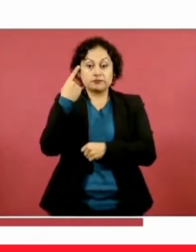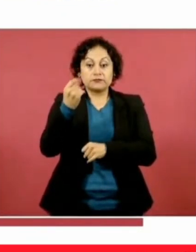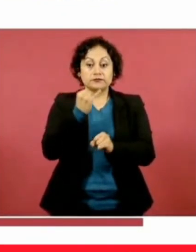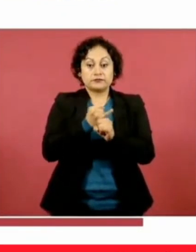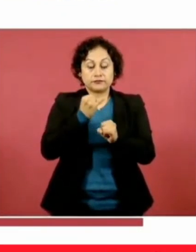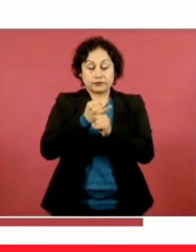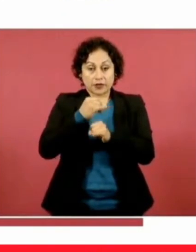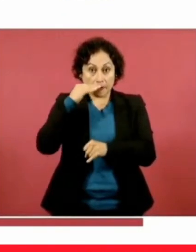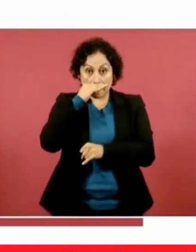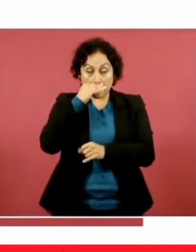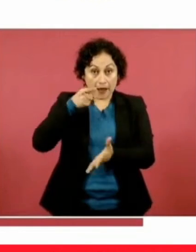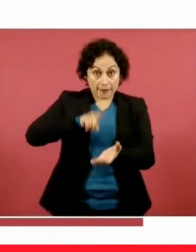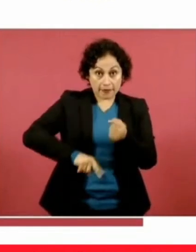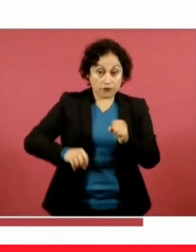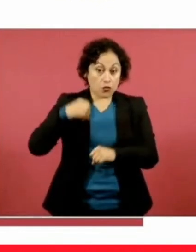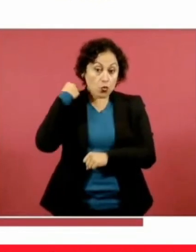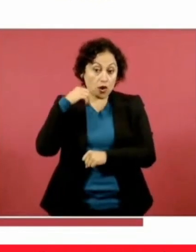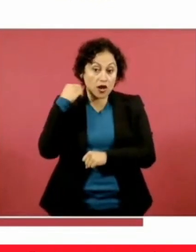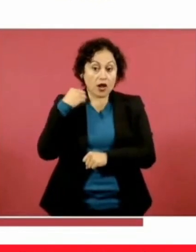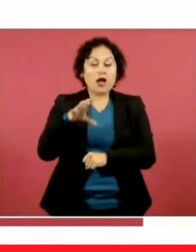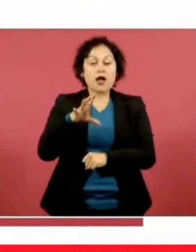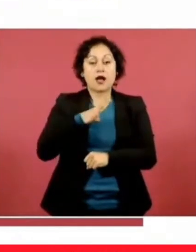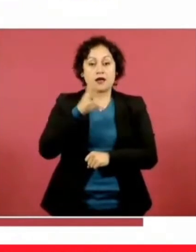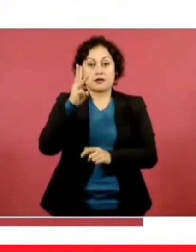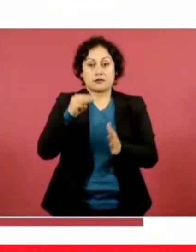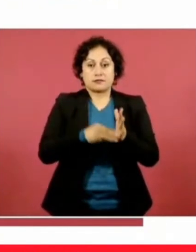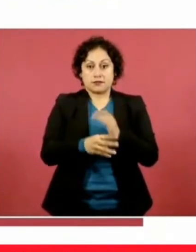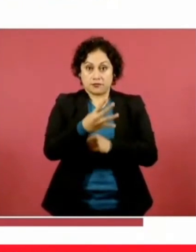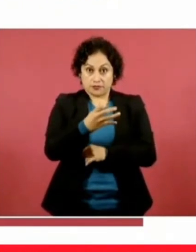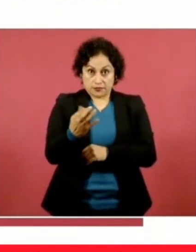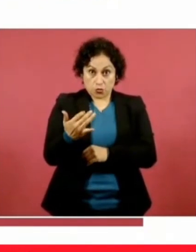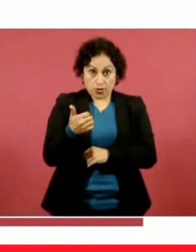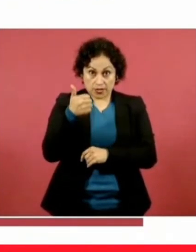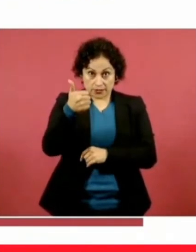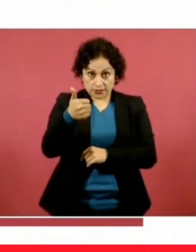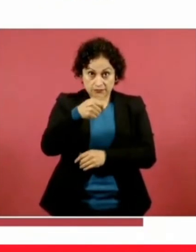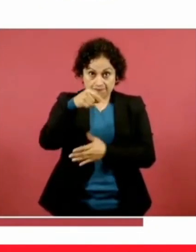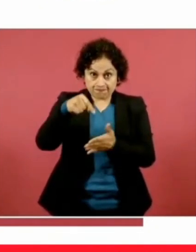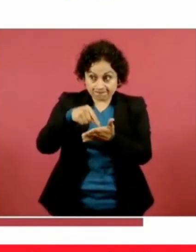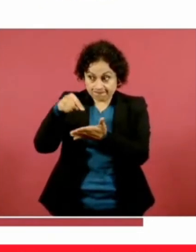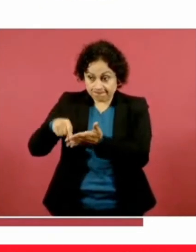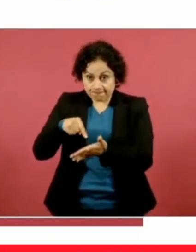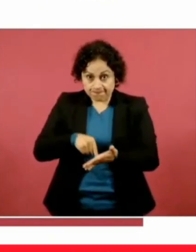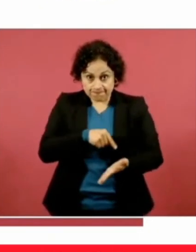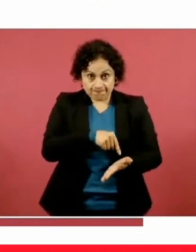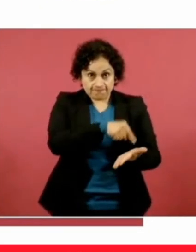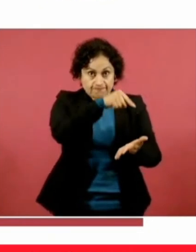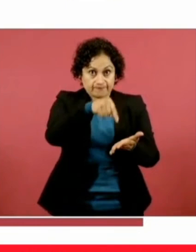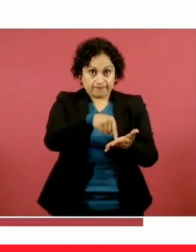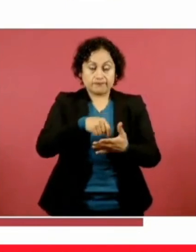Oaxaca 3 mil 456 puntos. Ahora, a continuación,